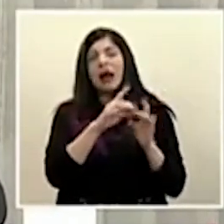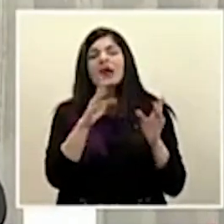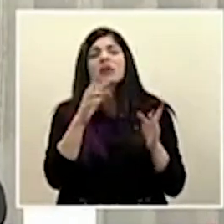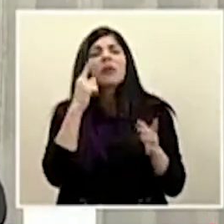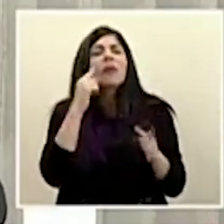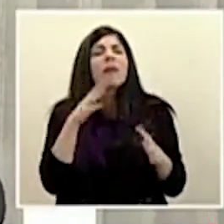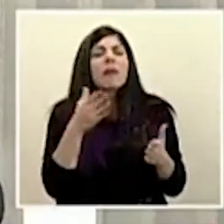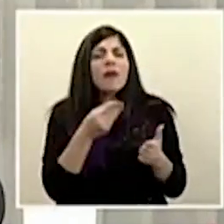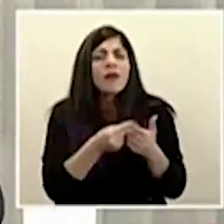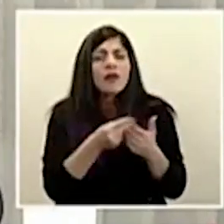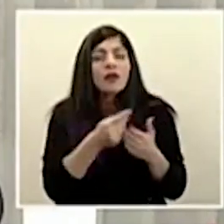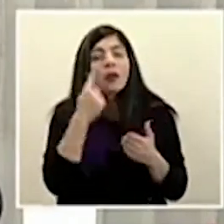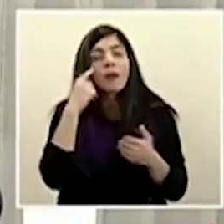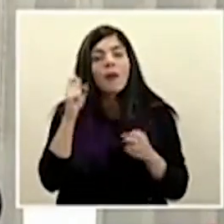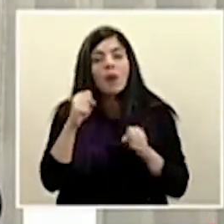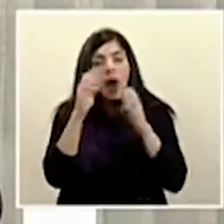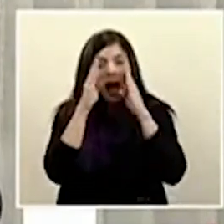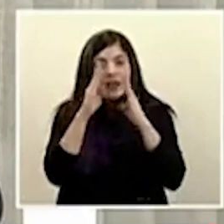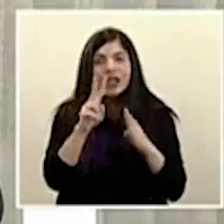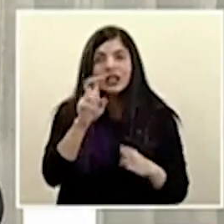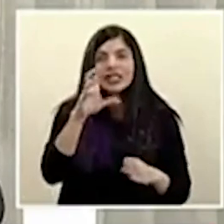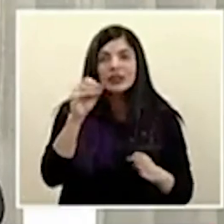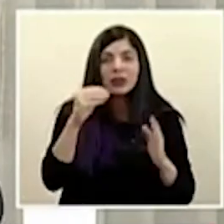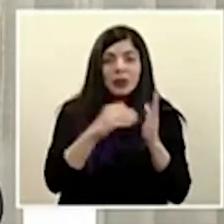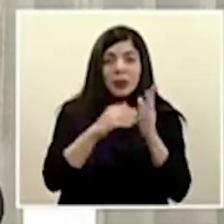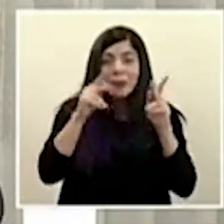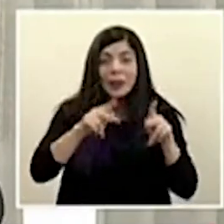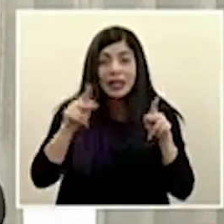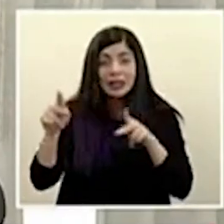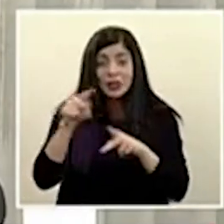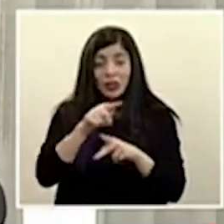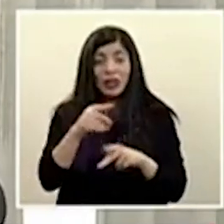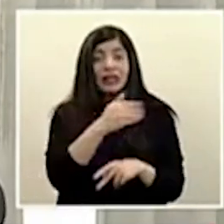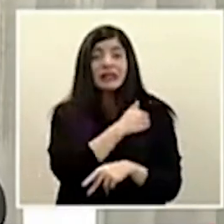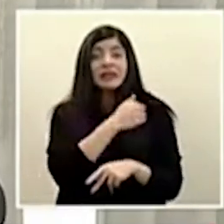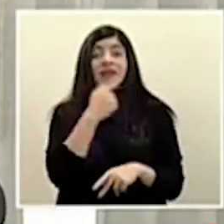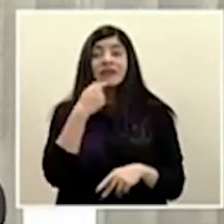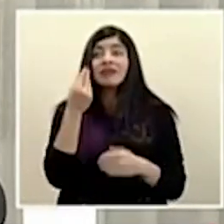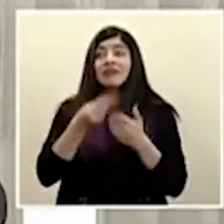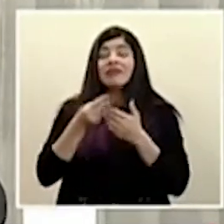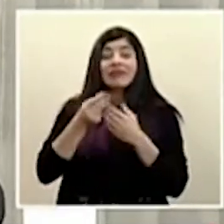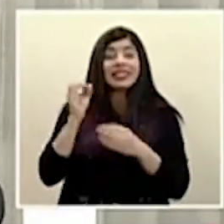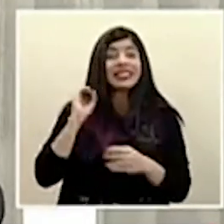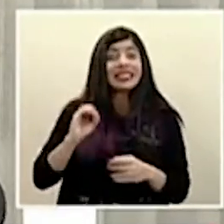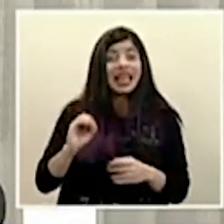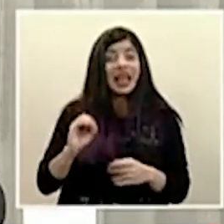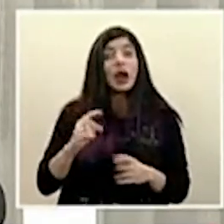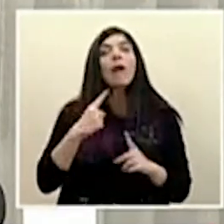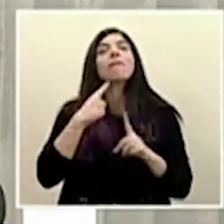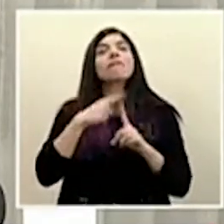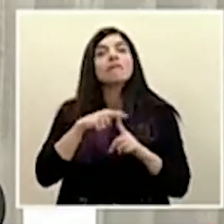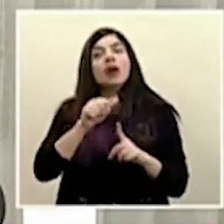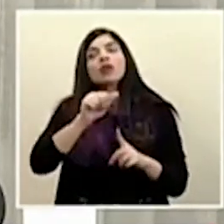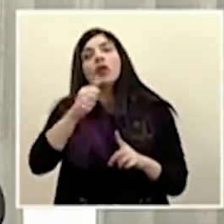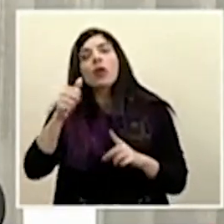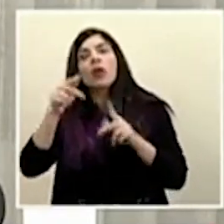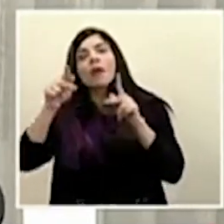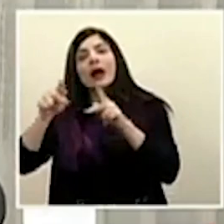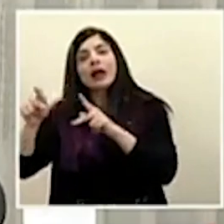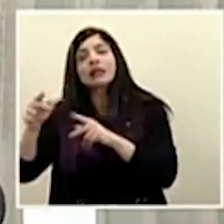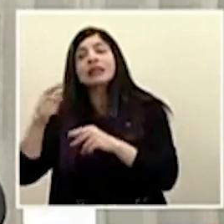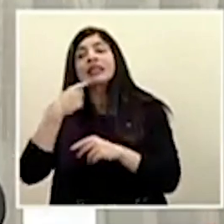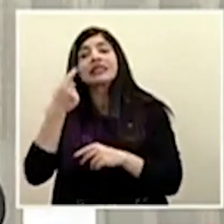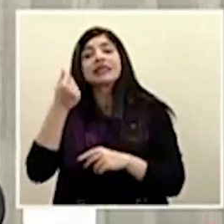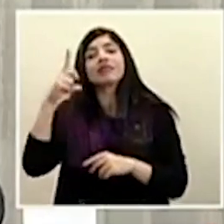llegar a esas 250,000 personas que reportan cero ingresos, más otro tanto más que reportan